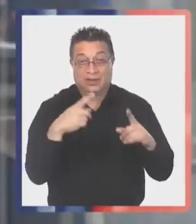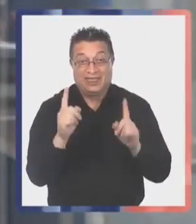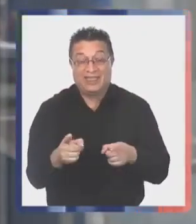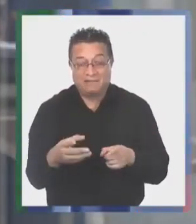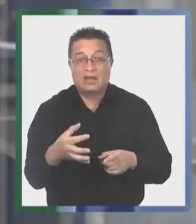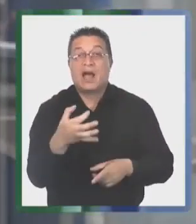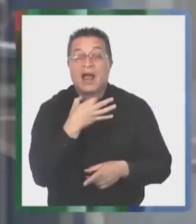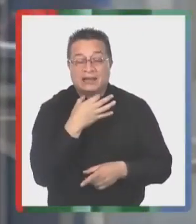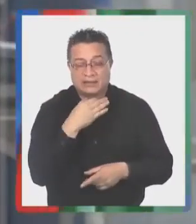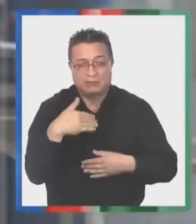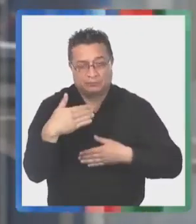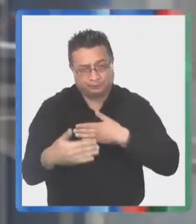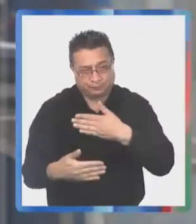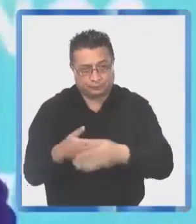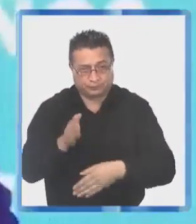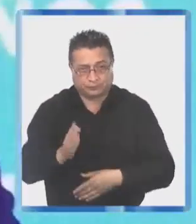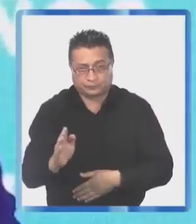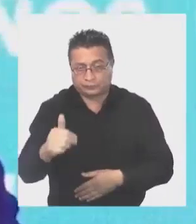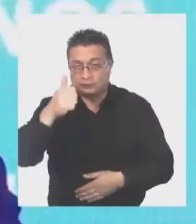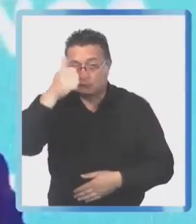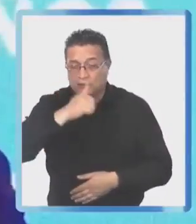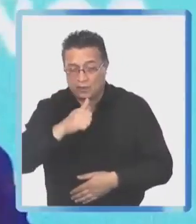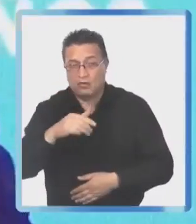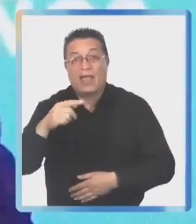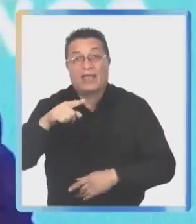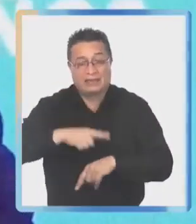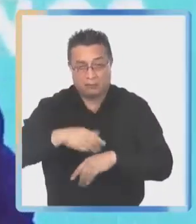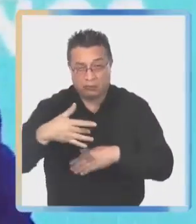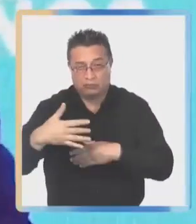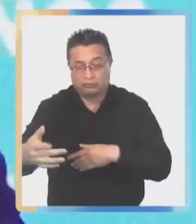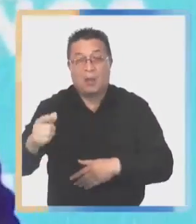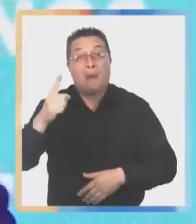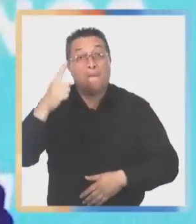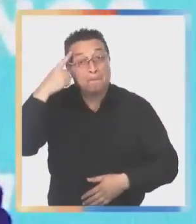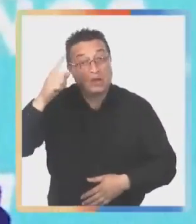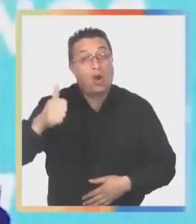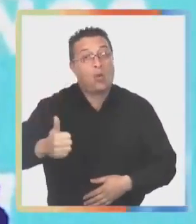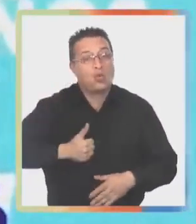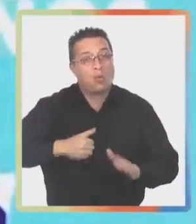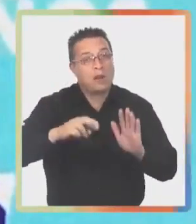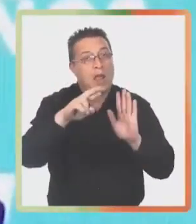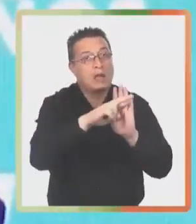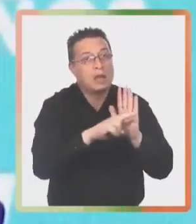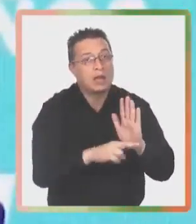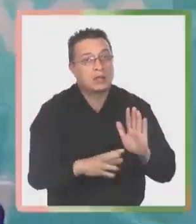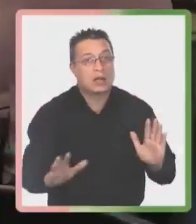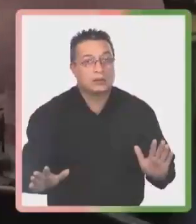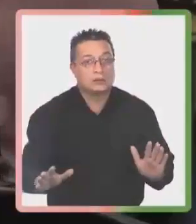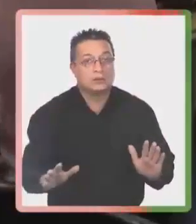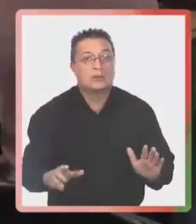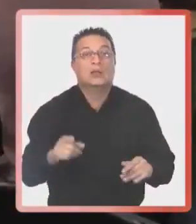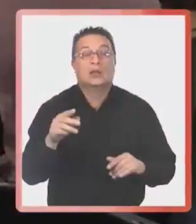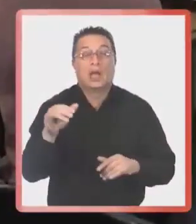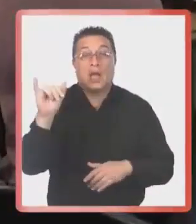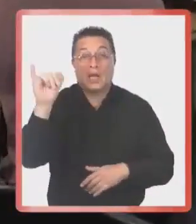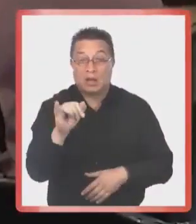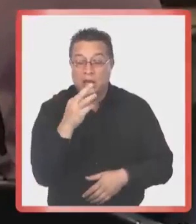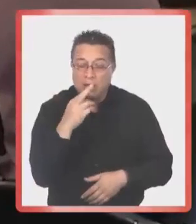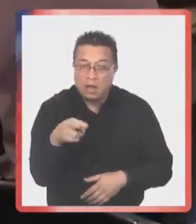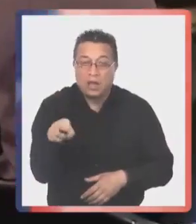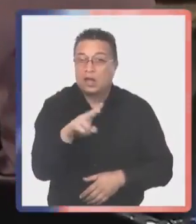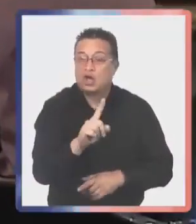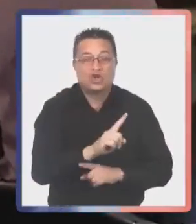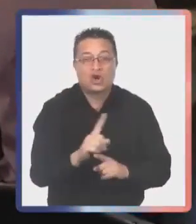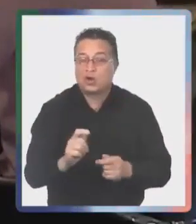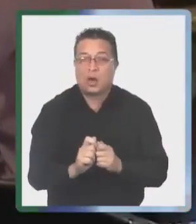la sostenibilidad del sector privado en el tiempo, pero cumpliendo las reglas. Las ISAPRES insisten